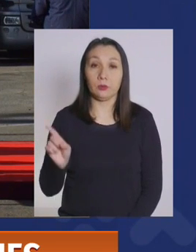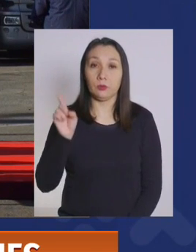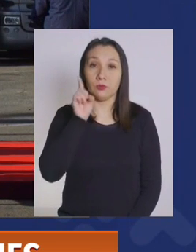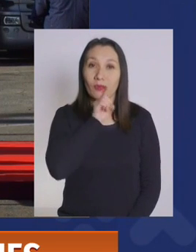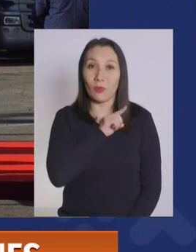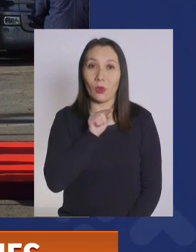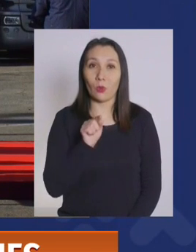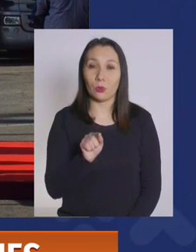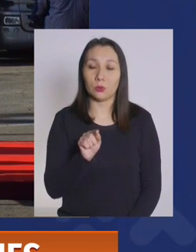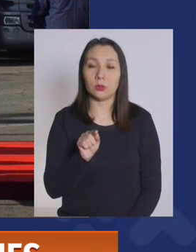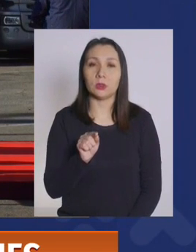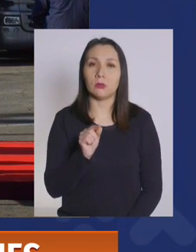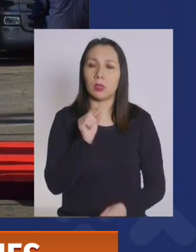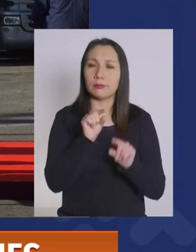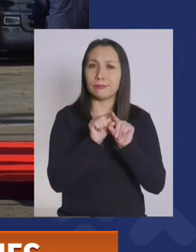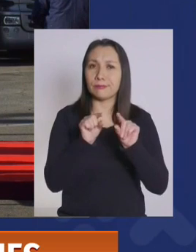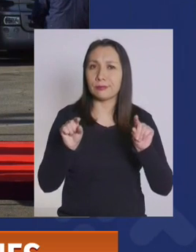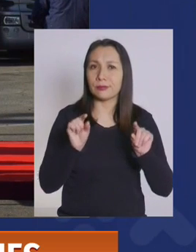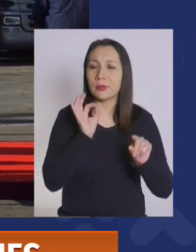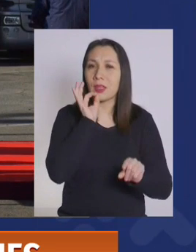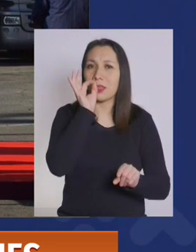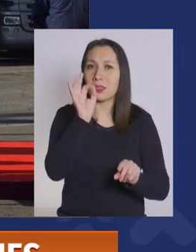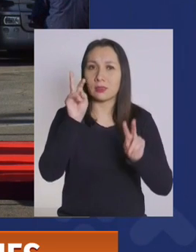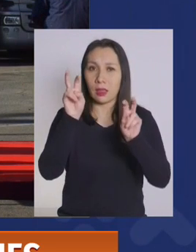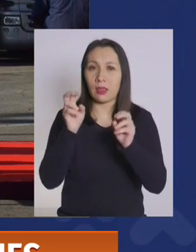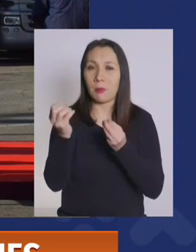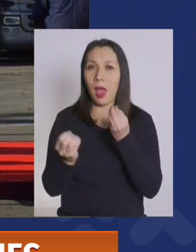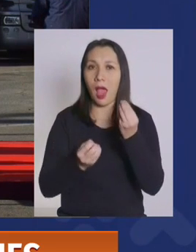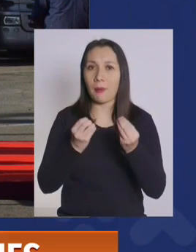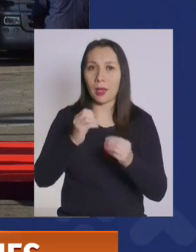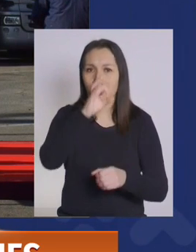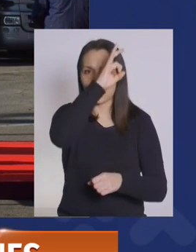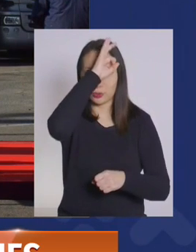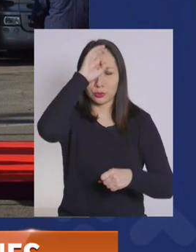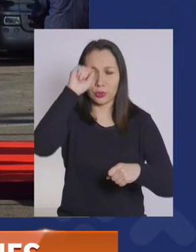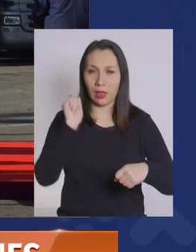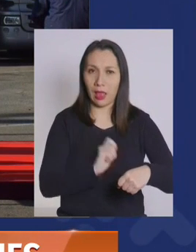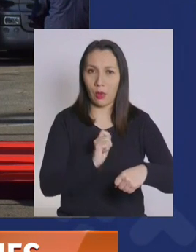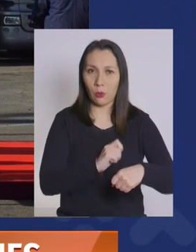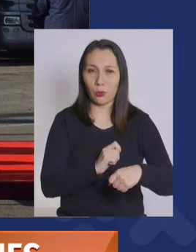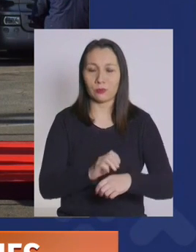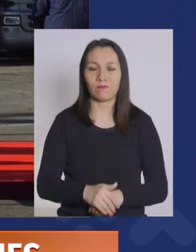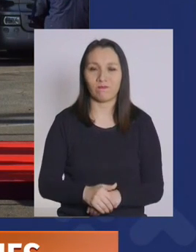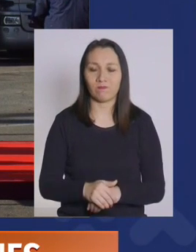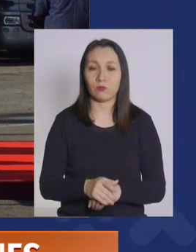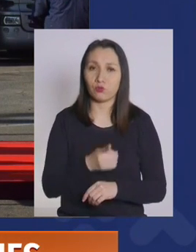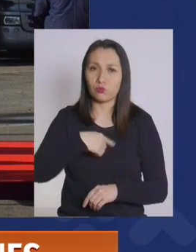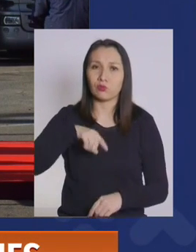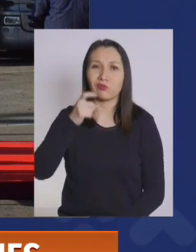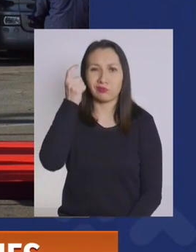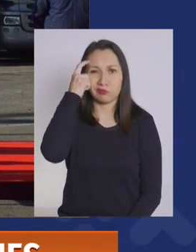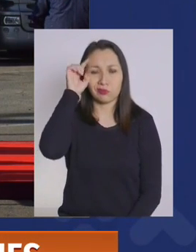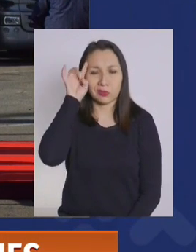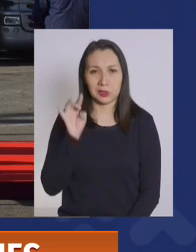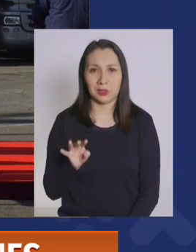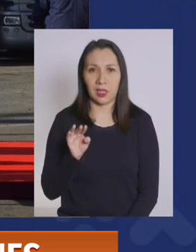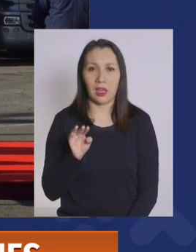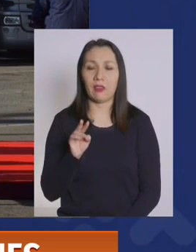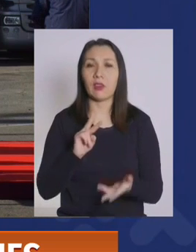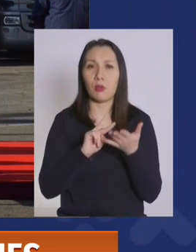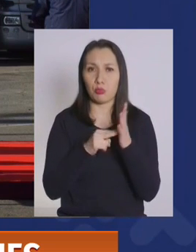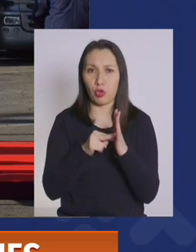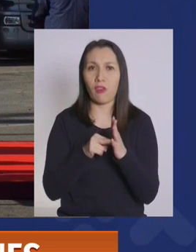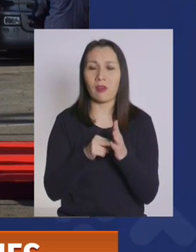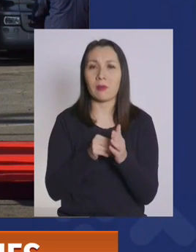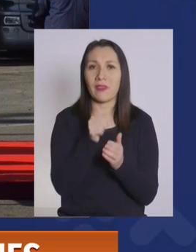Finalmente, una palabra respecto a lo que está ocurriendo en la Araucanía. Tenemos plena conciencia de los